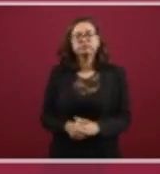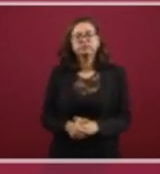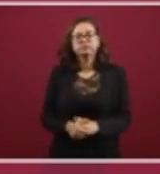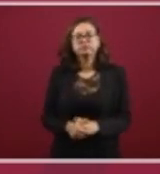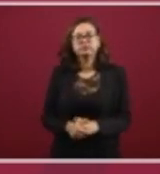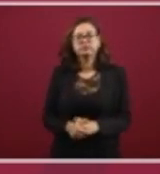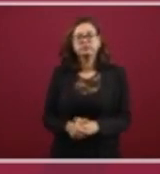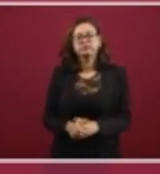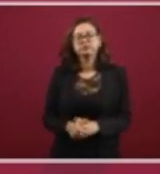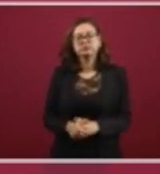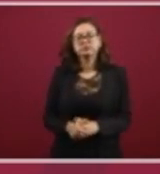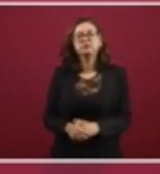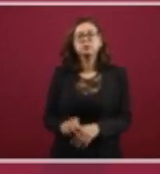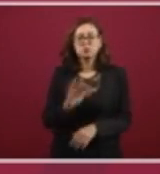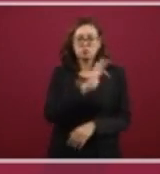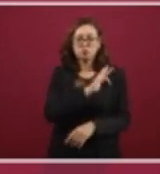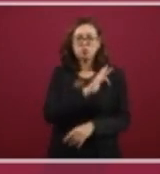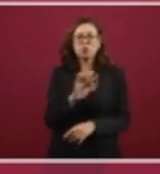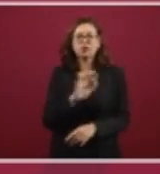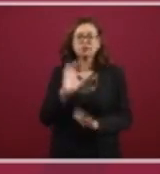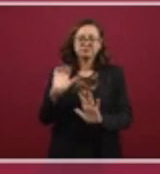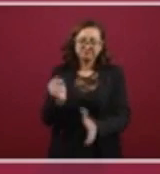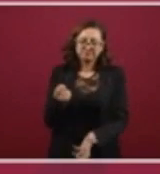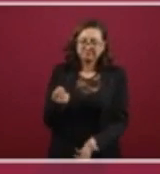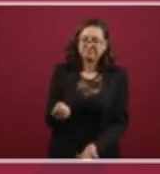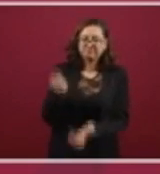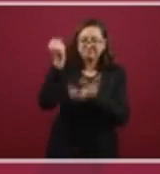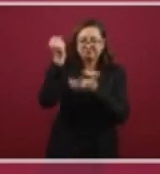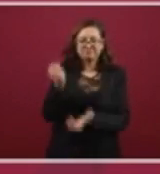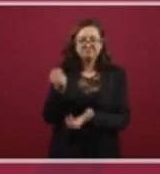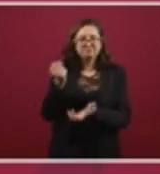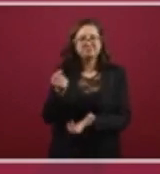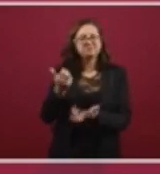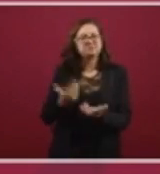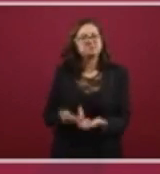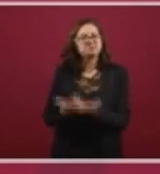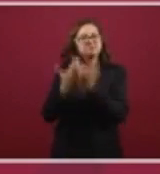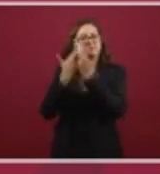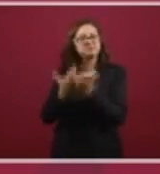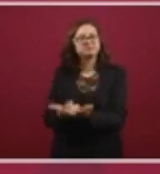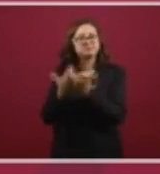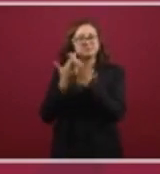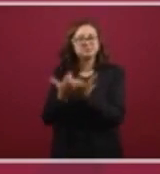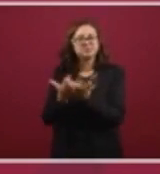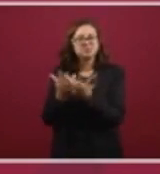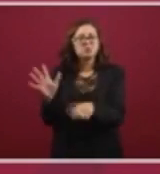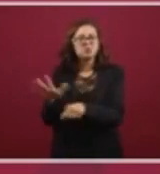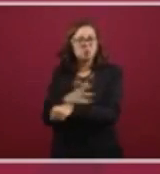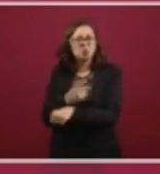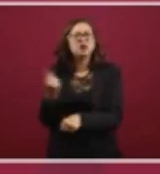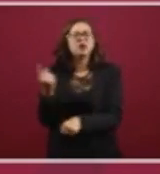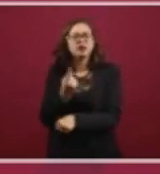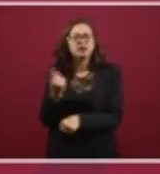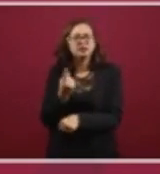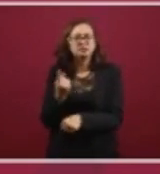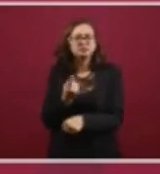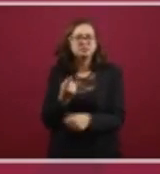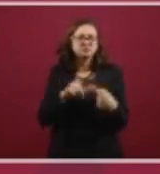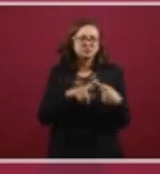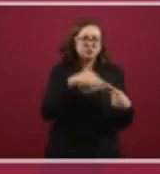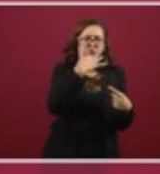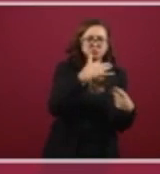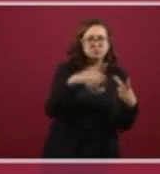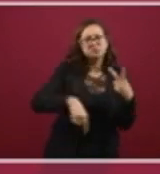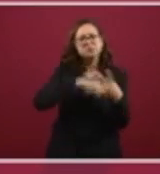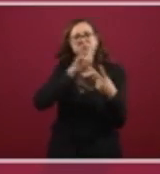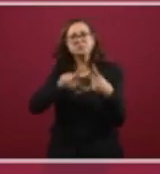tener presupuesto, se liberan muchos fondos porque ya no hay lujos en el gobierno.